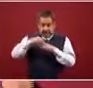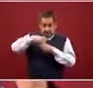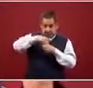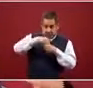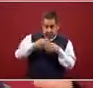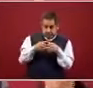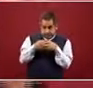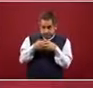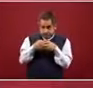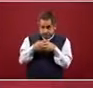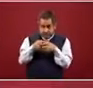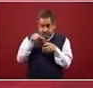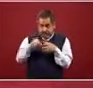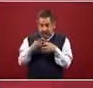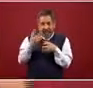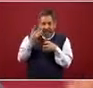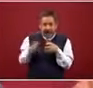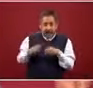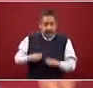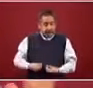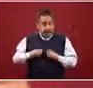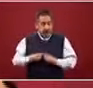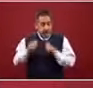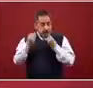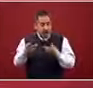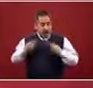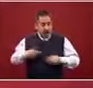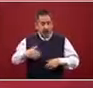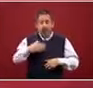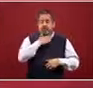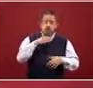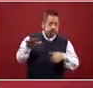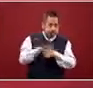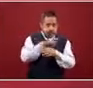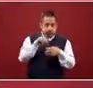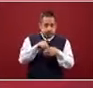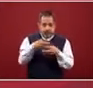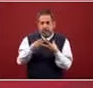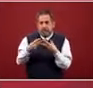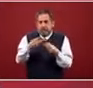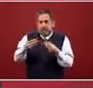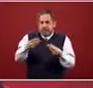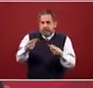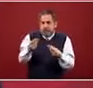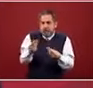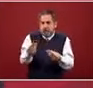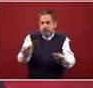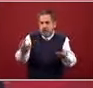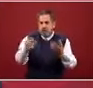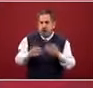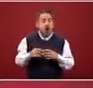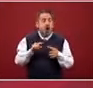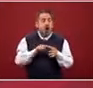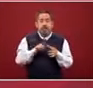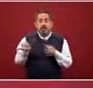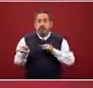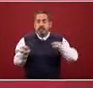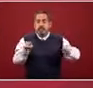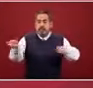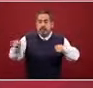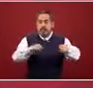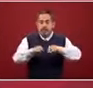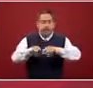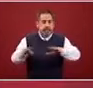física dada, si hay muchas personas o hay pocas personas, y también por los elementos de movilidad. ¿Por qué